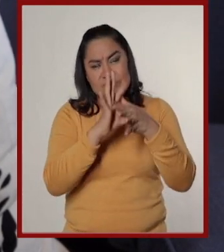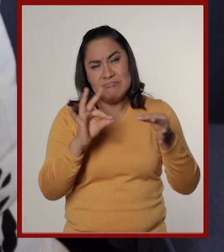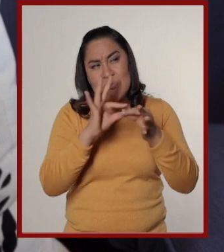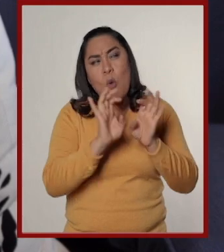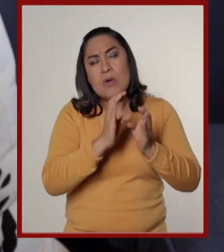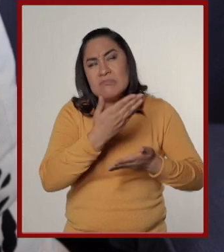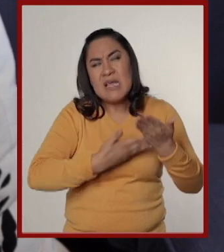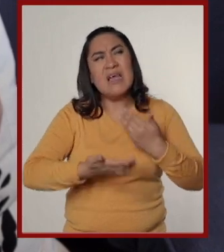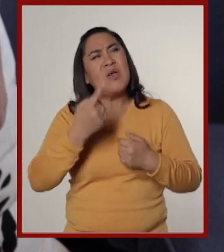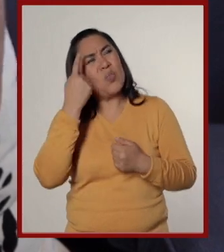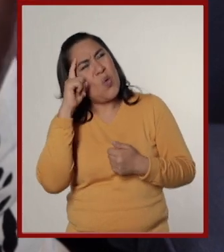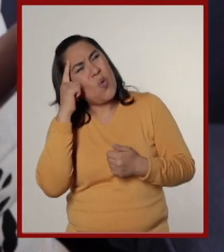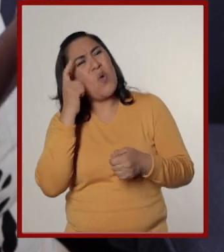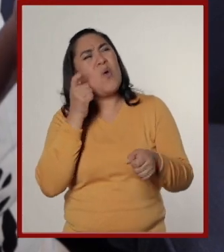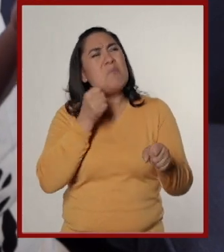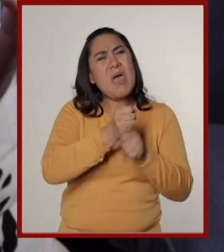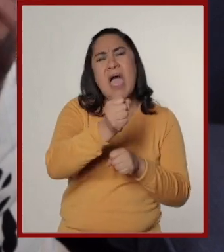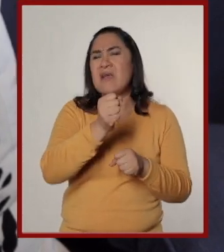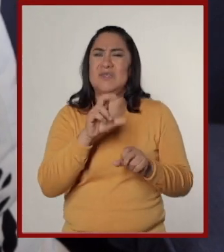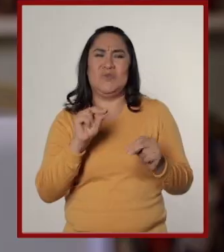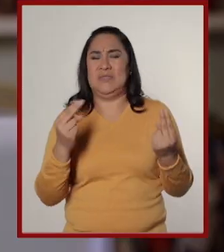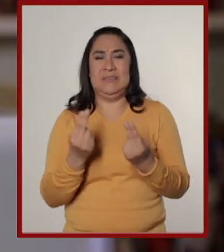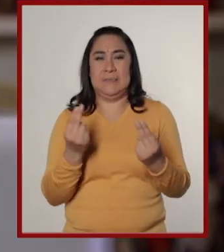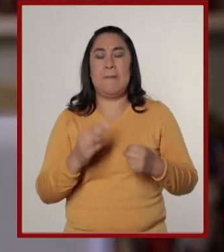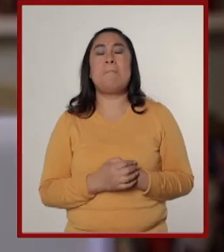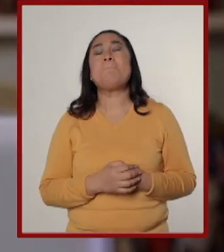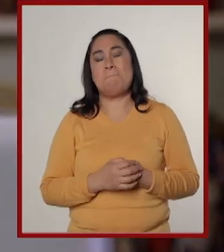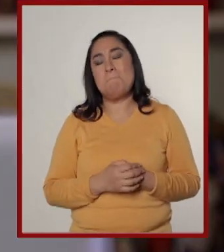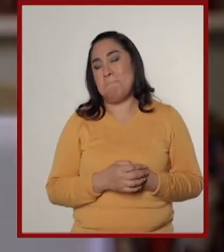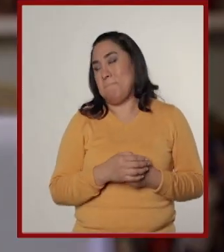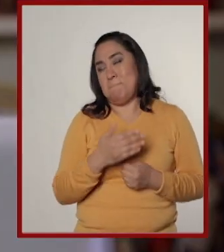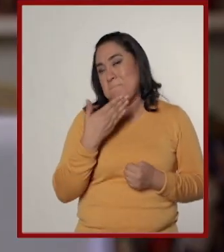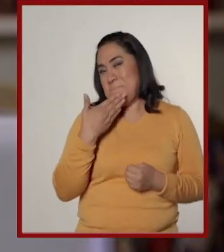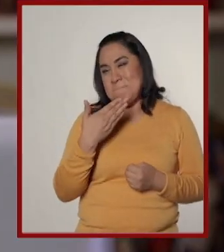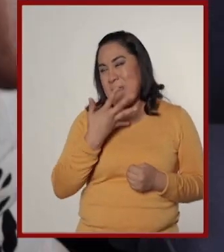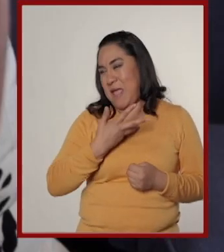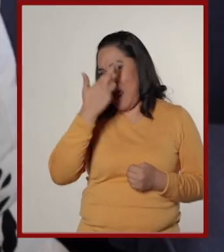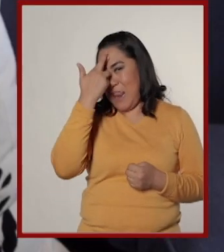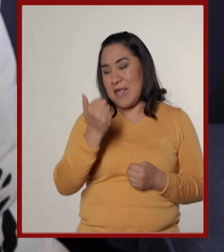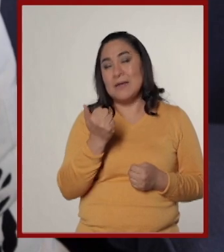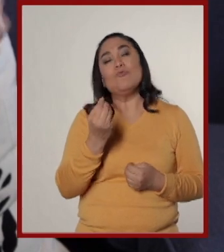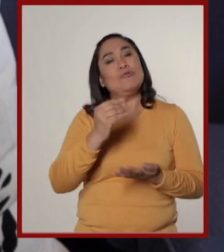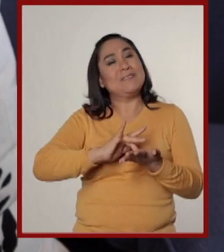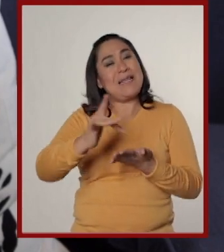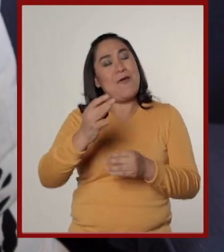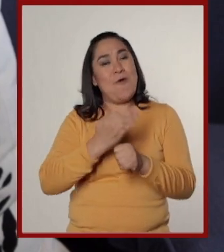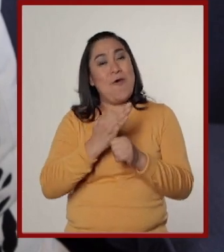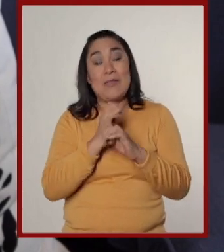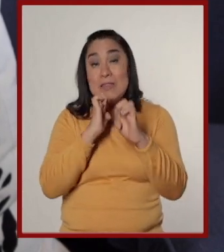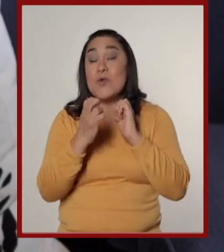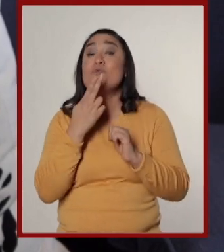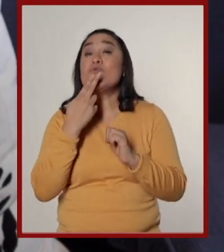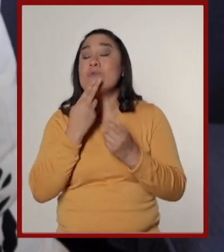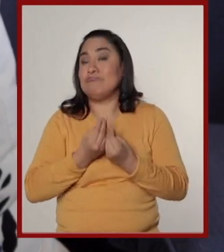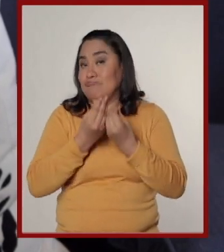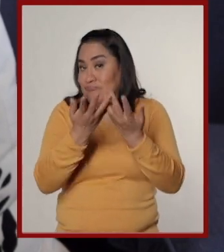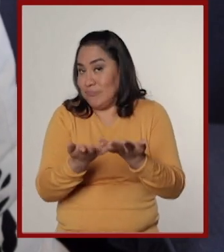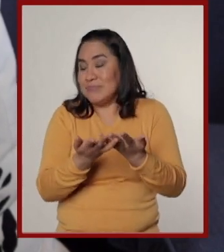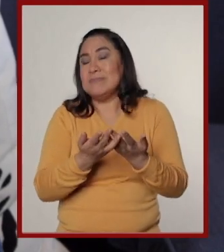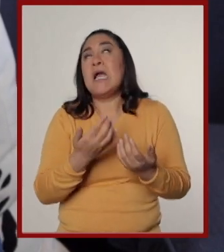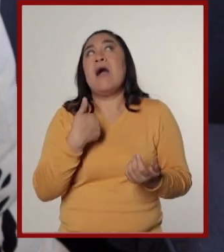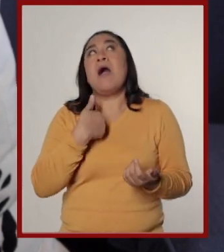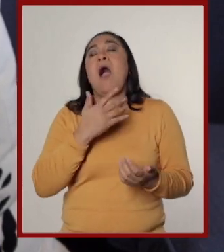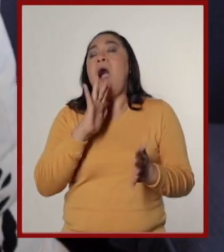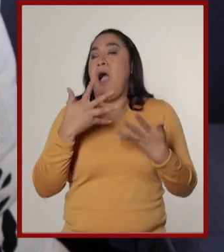poder entender y más allá de hacer un conflicto y empezar a generar muchísimos problemas, se van a sentar face to face para